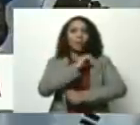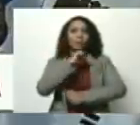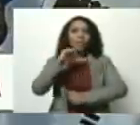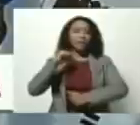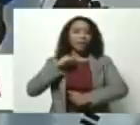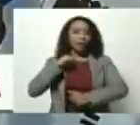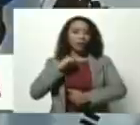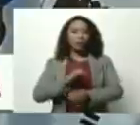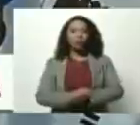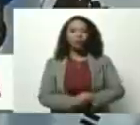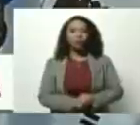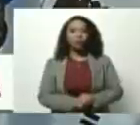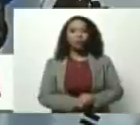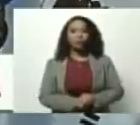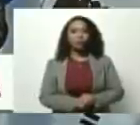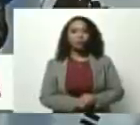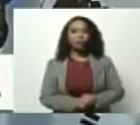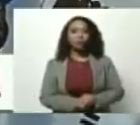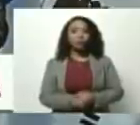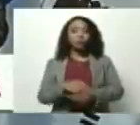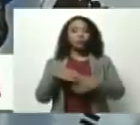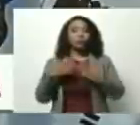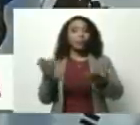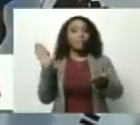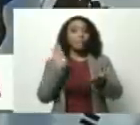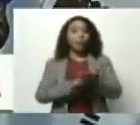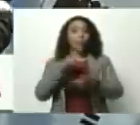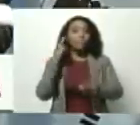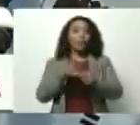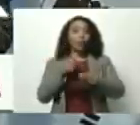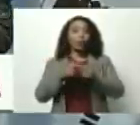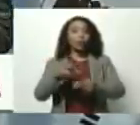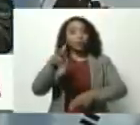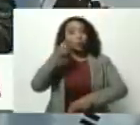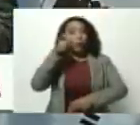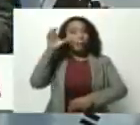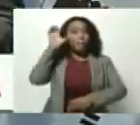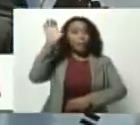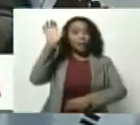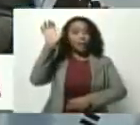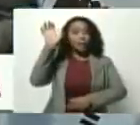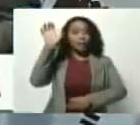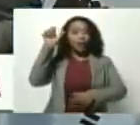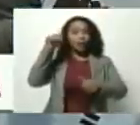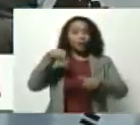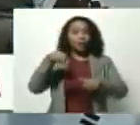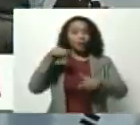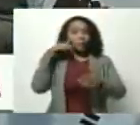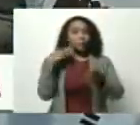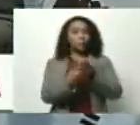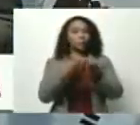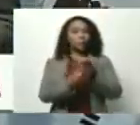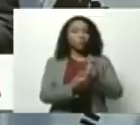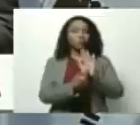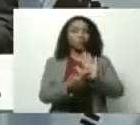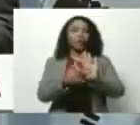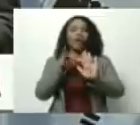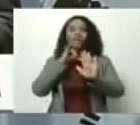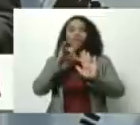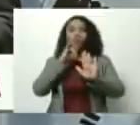confidencial que ponía en riesgo la seguridad de la nación al mostrar